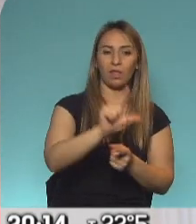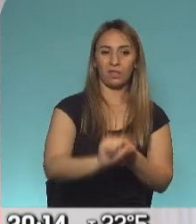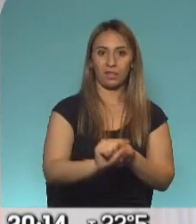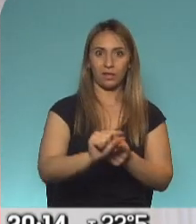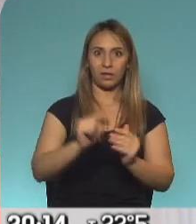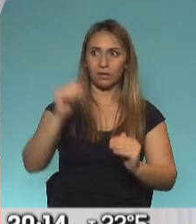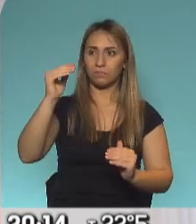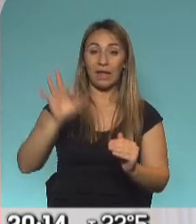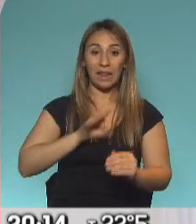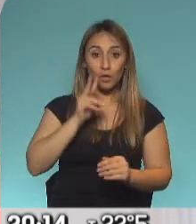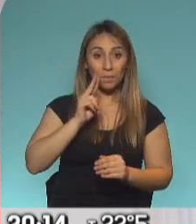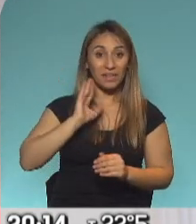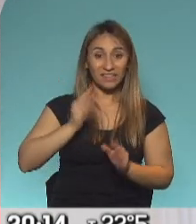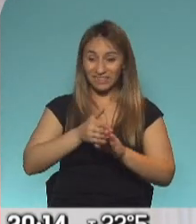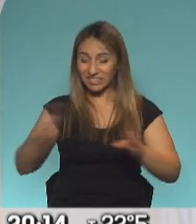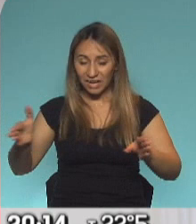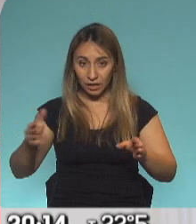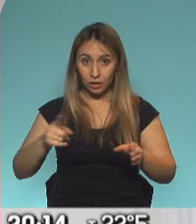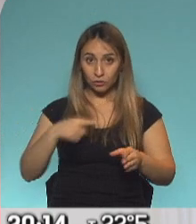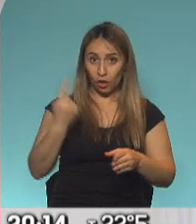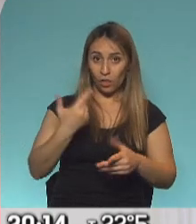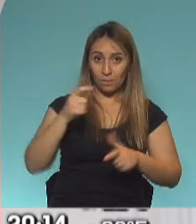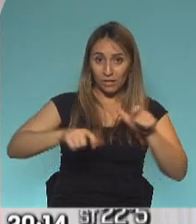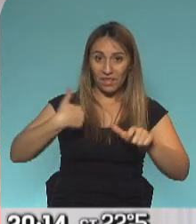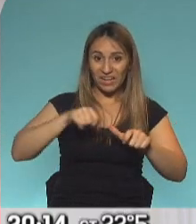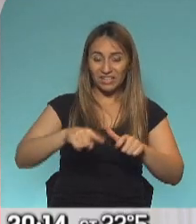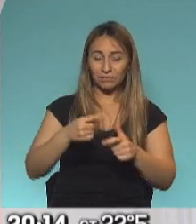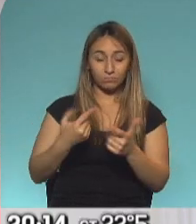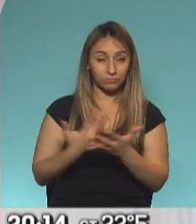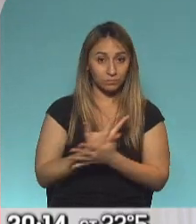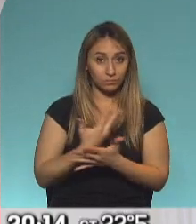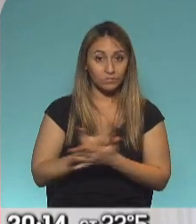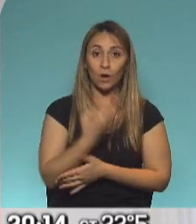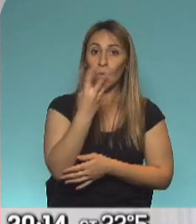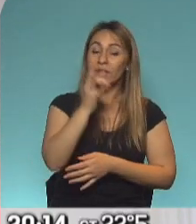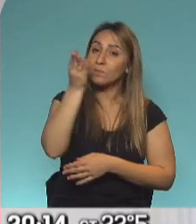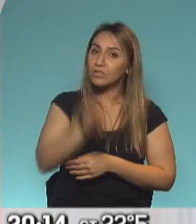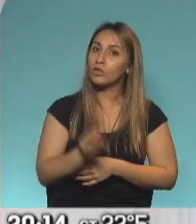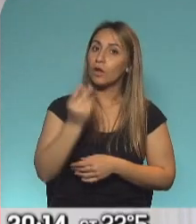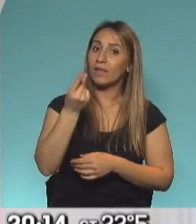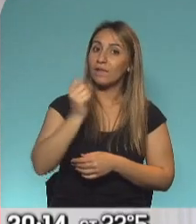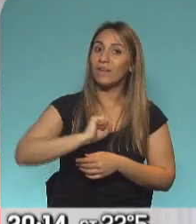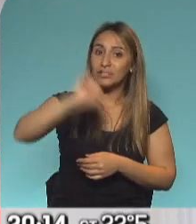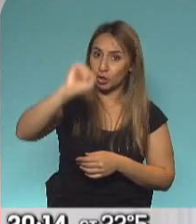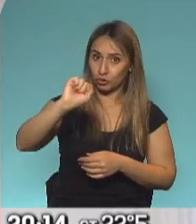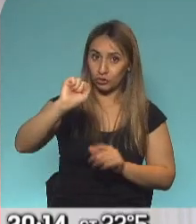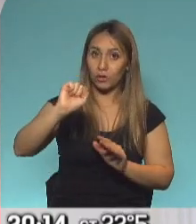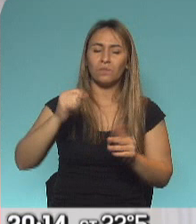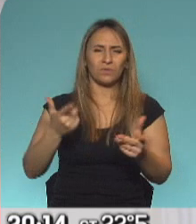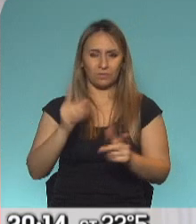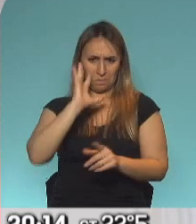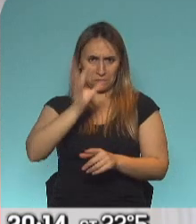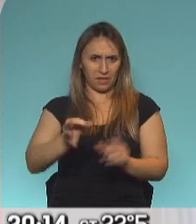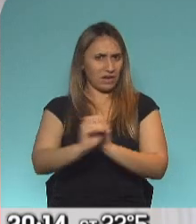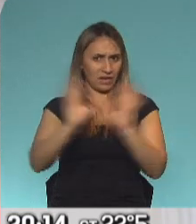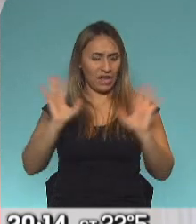argentinos sufrimos 40% de inflación. Entonces, queda claro que los precios